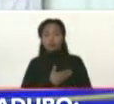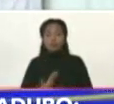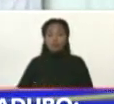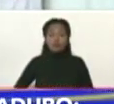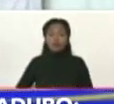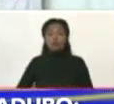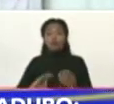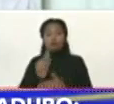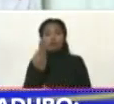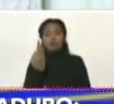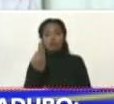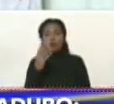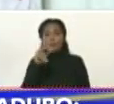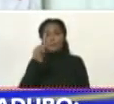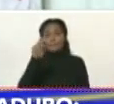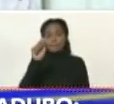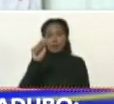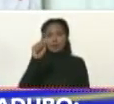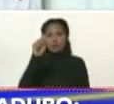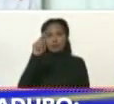Presidente de la Fundación Patricio Lumumba,